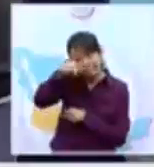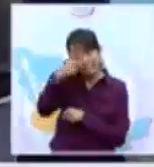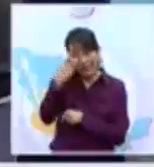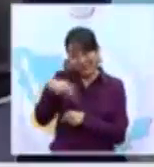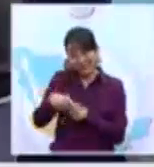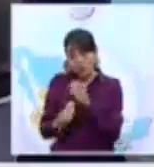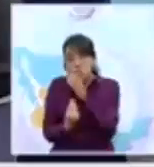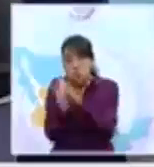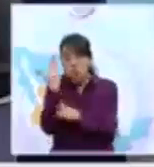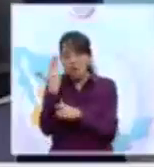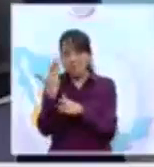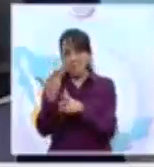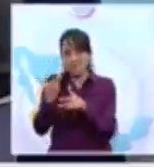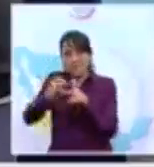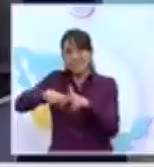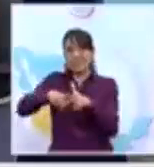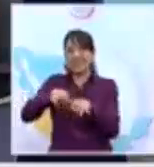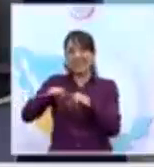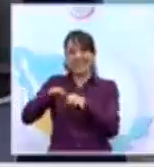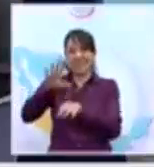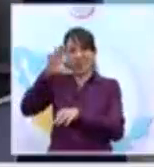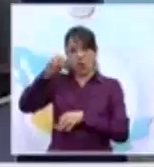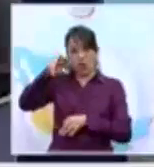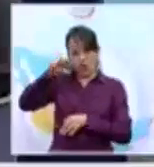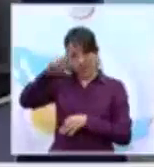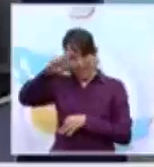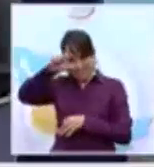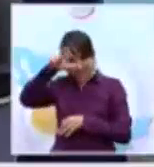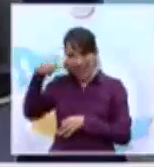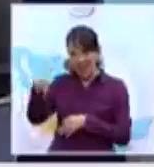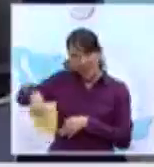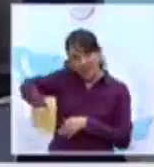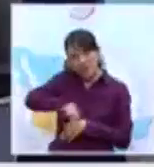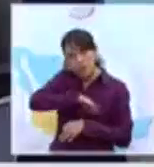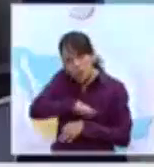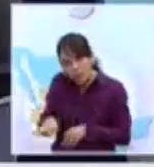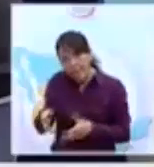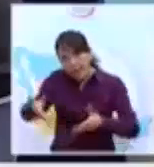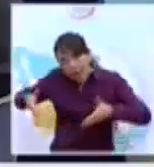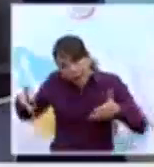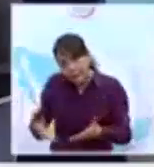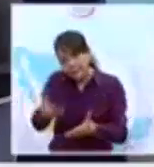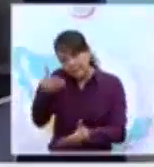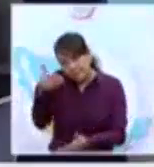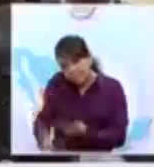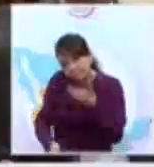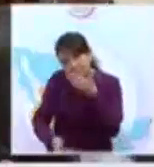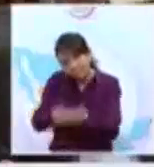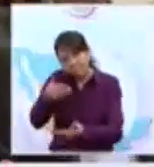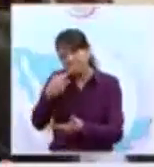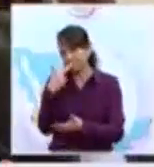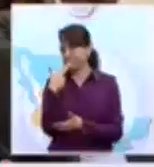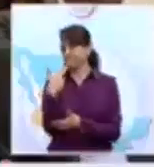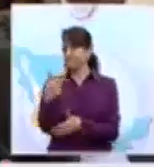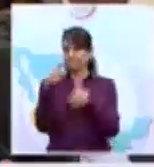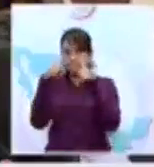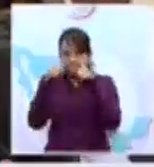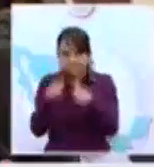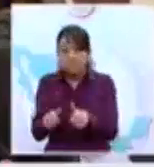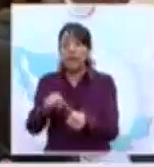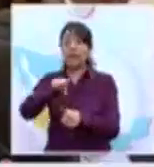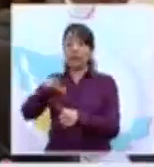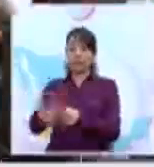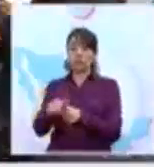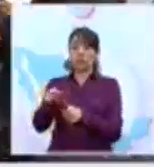Coneval pudiera ejercer pues este tema y poder darnos resultados lo